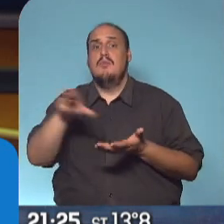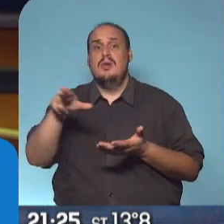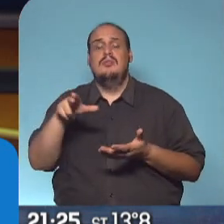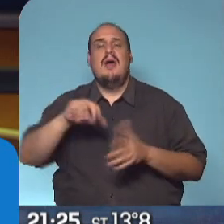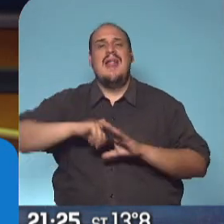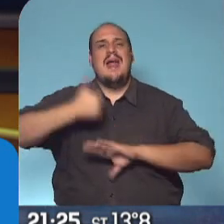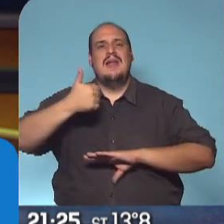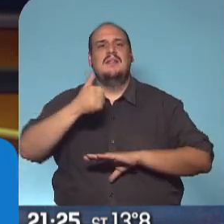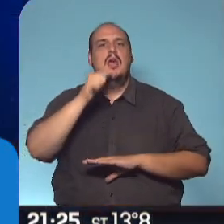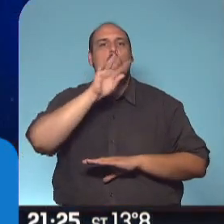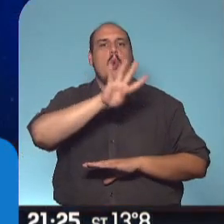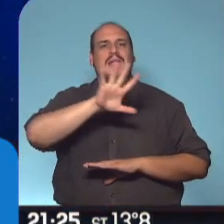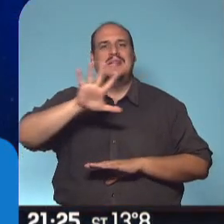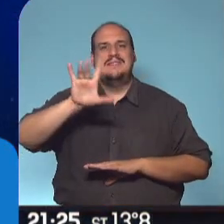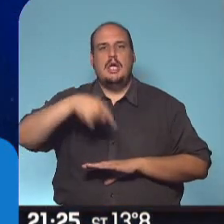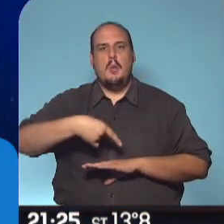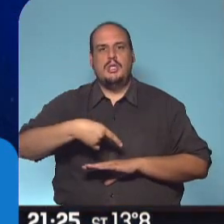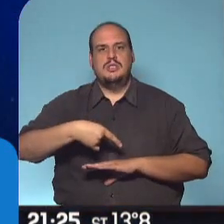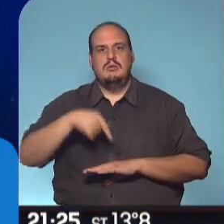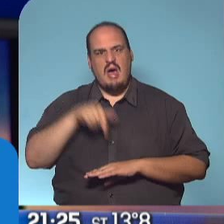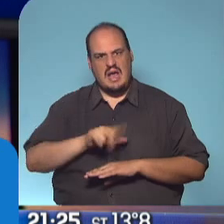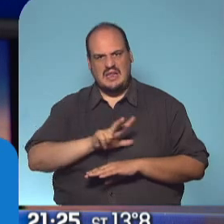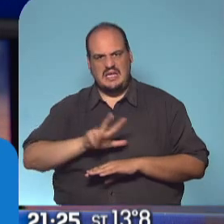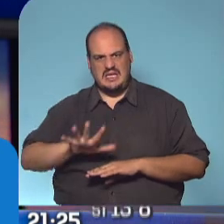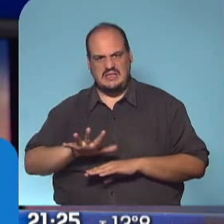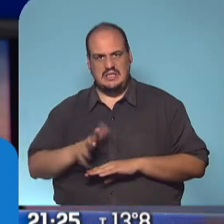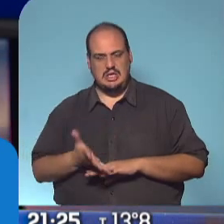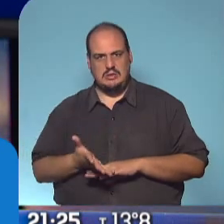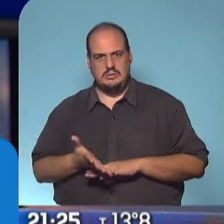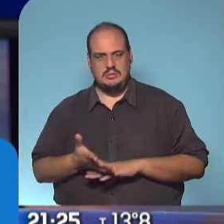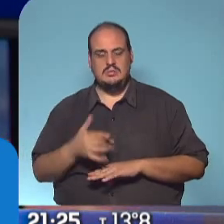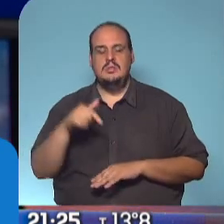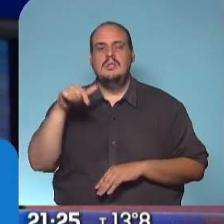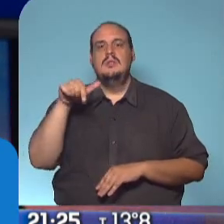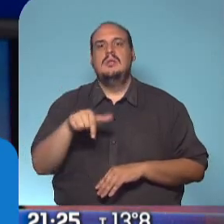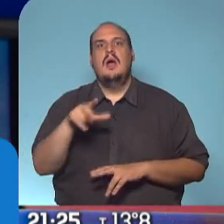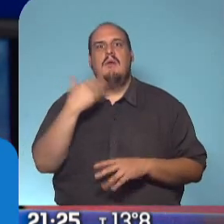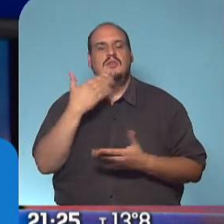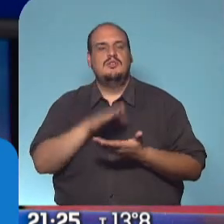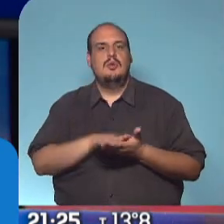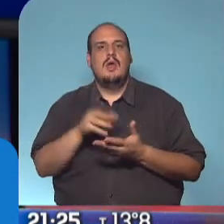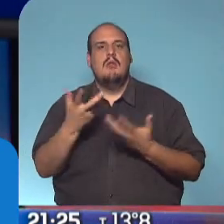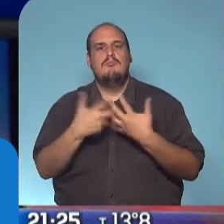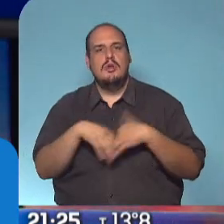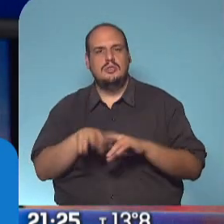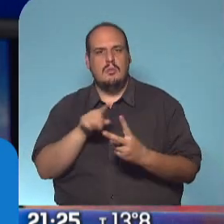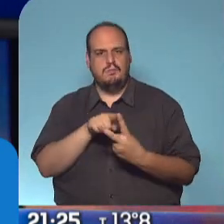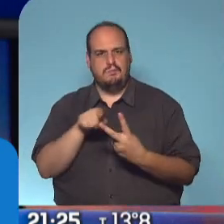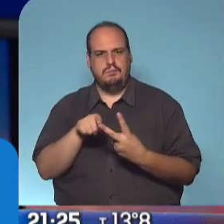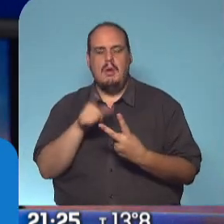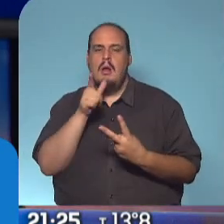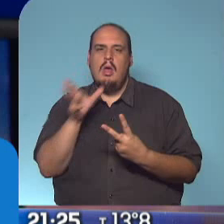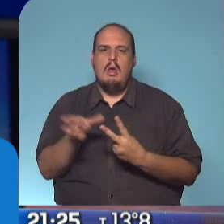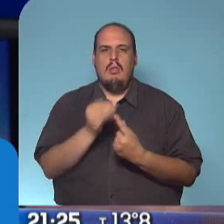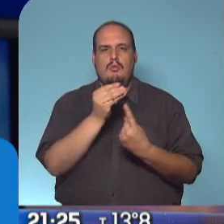ganancias, las grandes fortunas. Aquí 35, sí. Sí, bueno, se habló en estos días, en rigor eran dos proyectos, ahora parece que va a ser solo